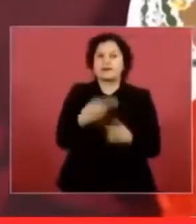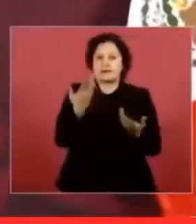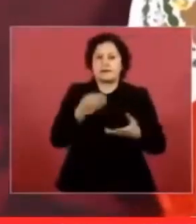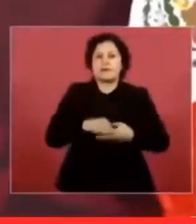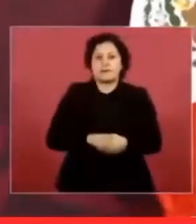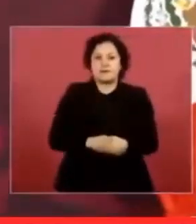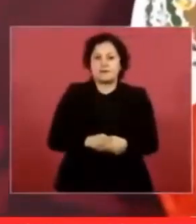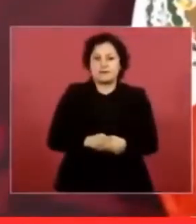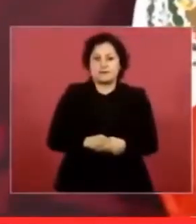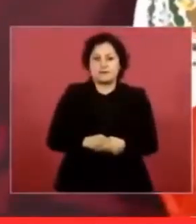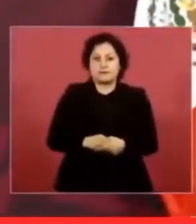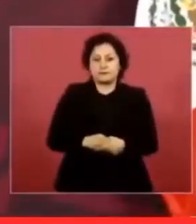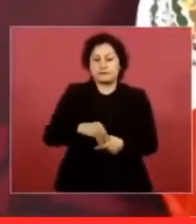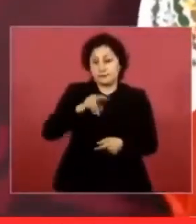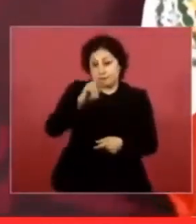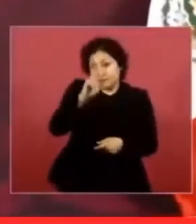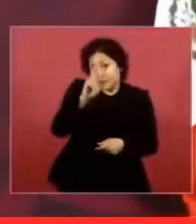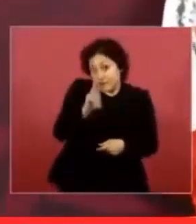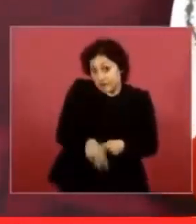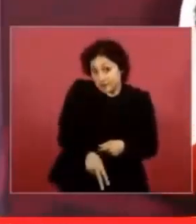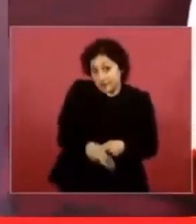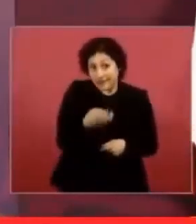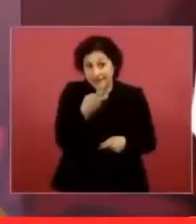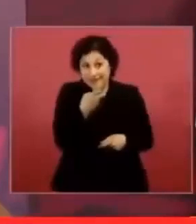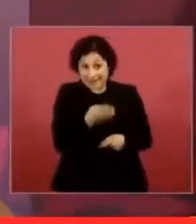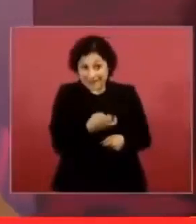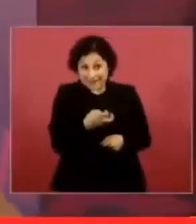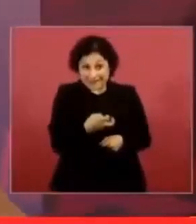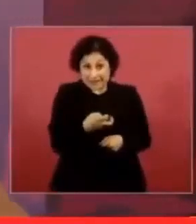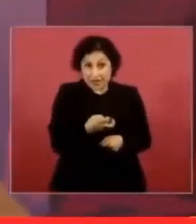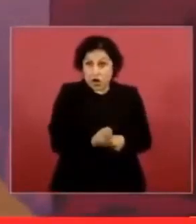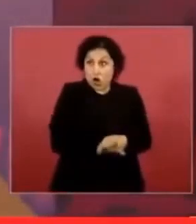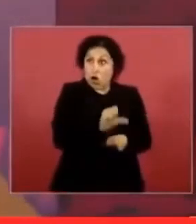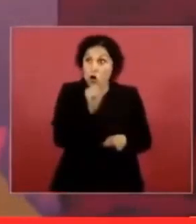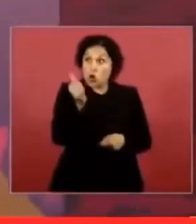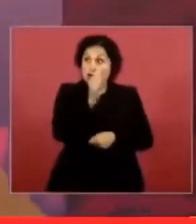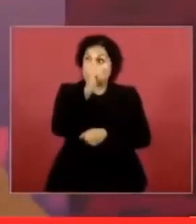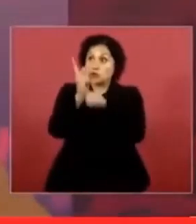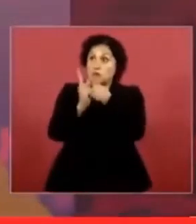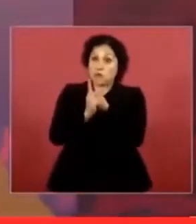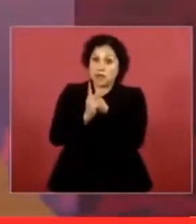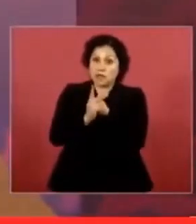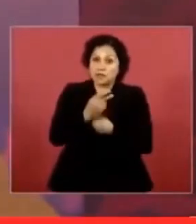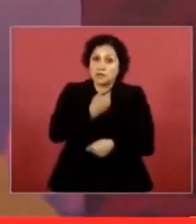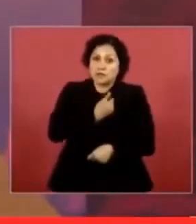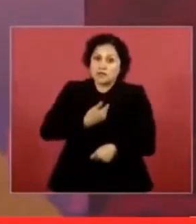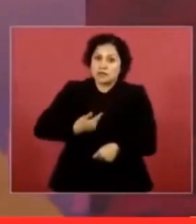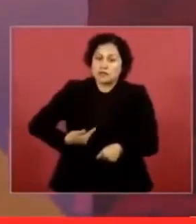presidentes a la cárcel por ese escándalo y aquí no pasa nada.